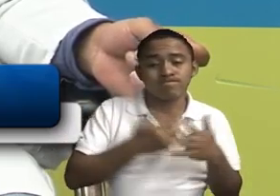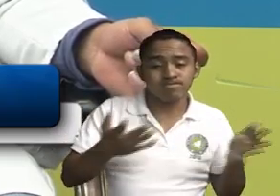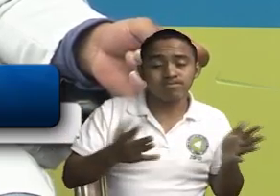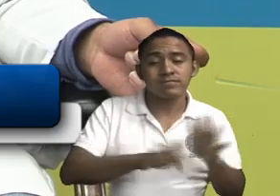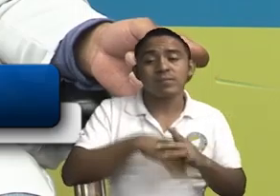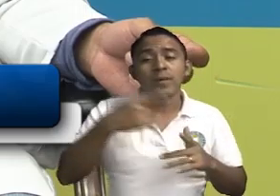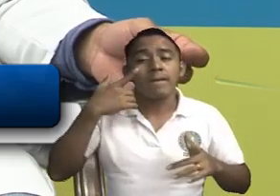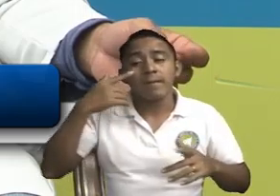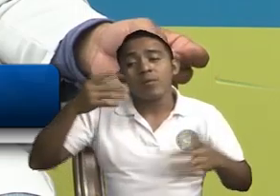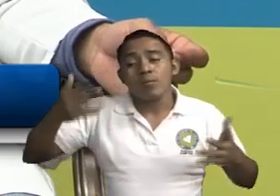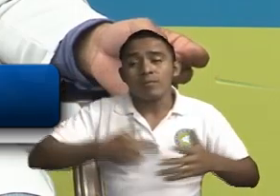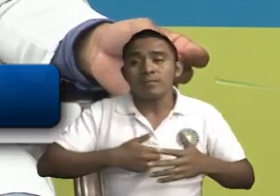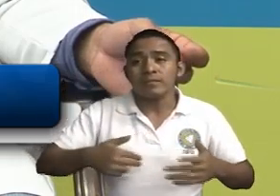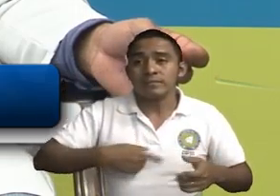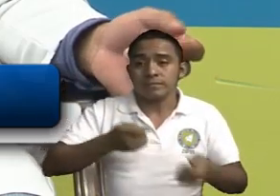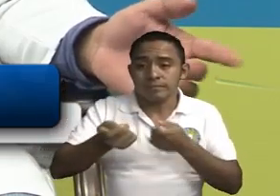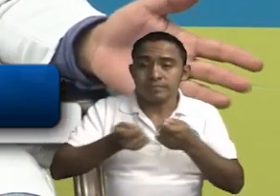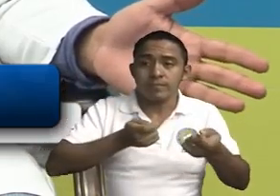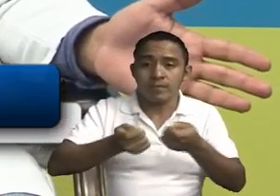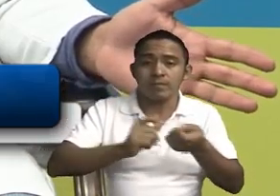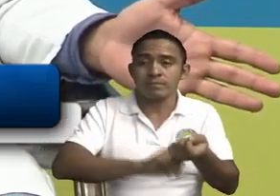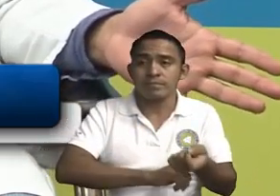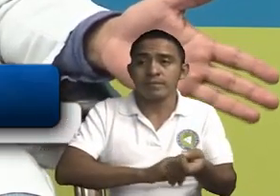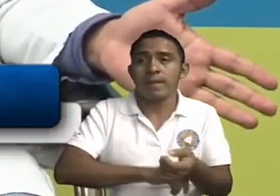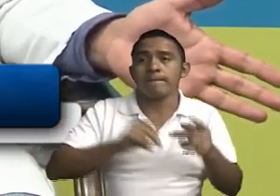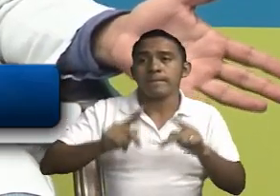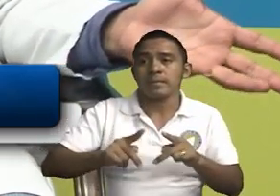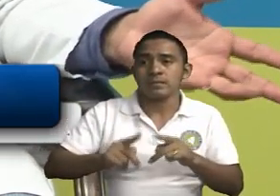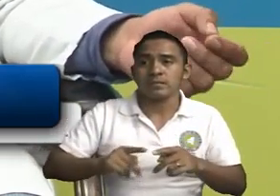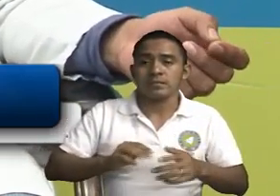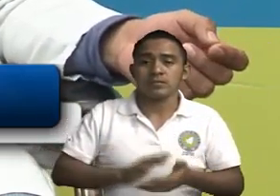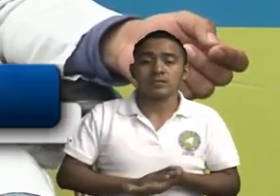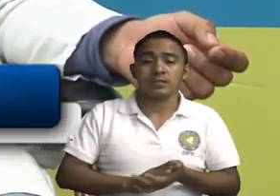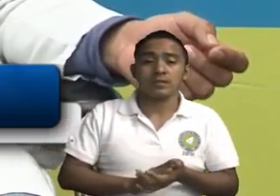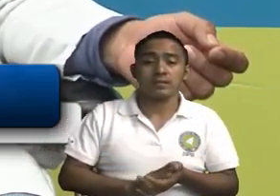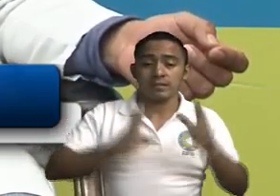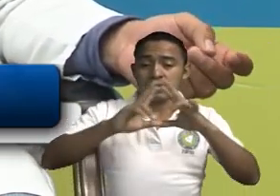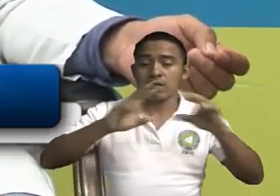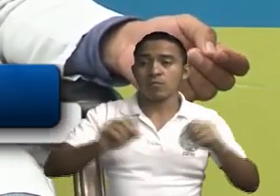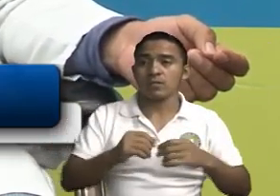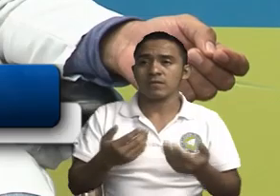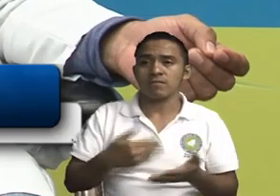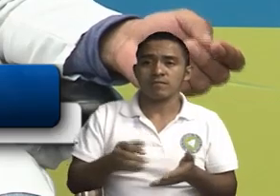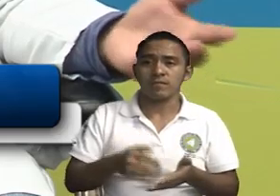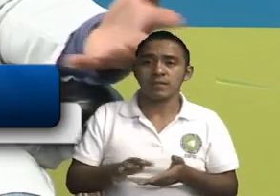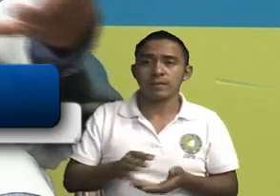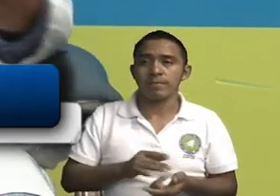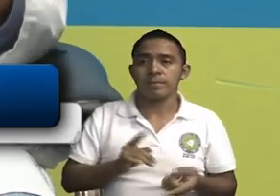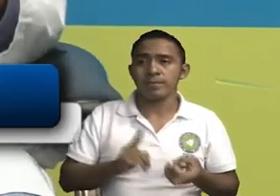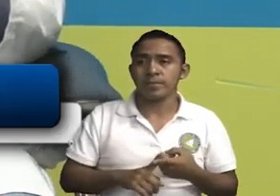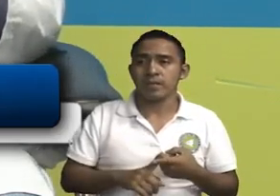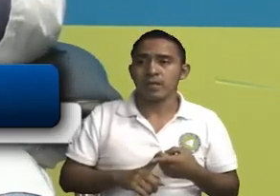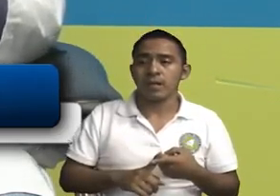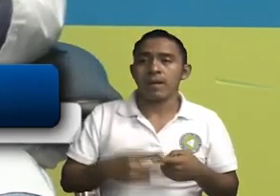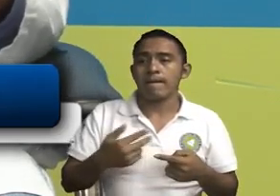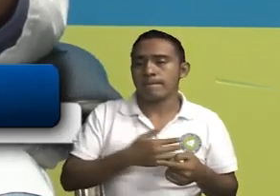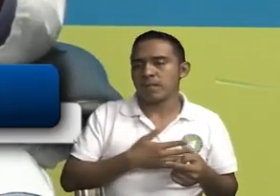que controlarte la diabetes. El problema es que el nicaragüense es bien cómodo. El nicaragüense busca lo más fácil. En vez de ponerse a hacer